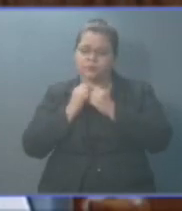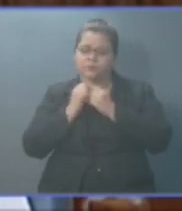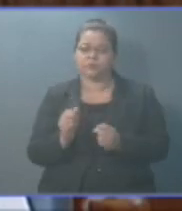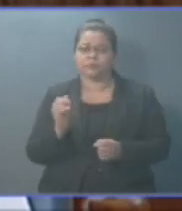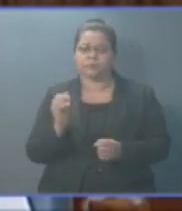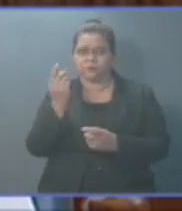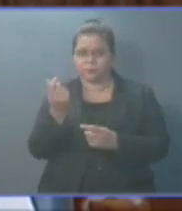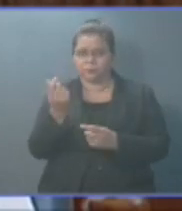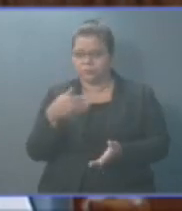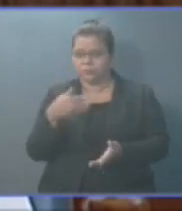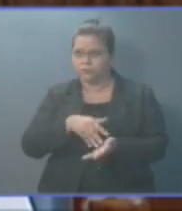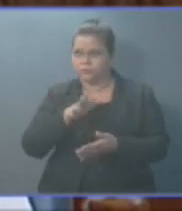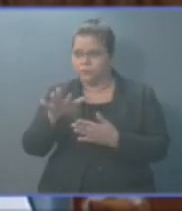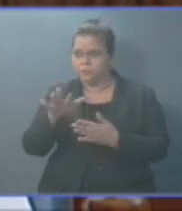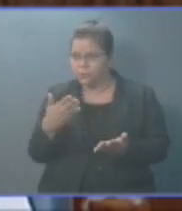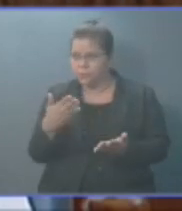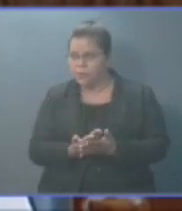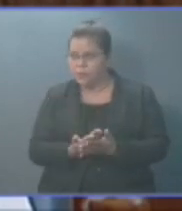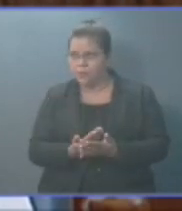finanzas públicas y el